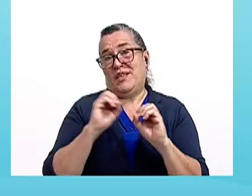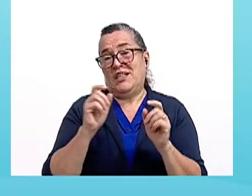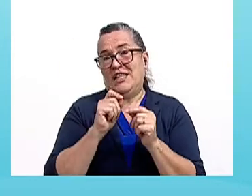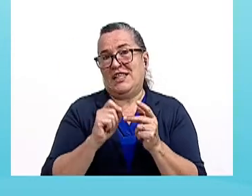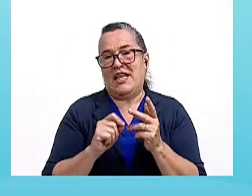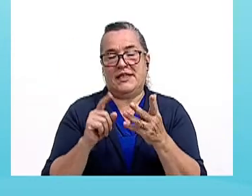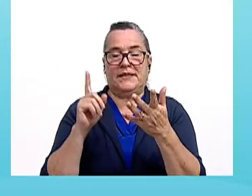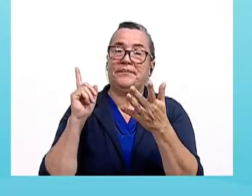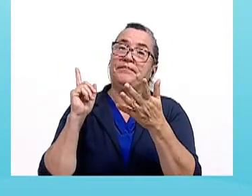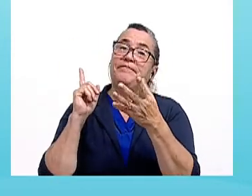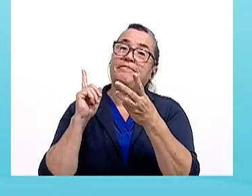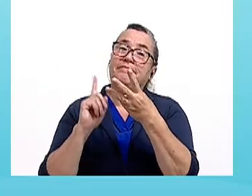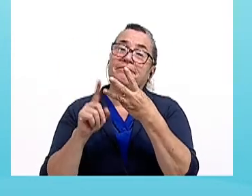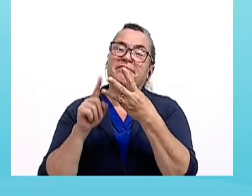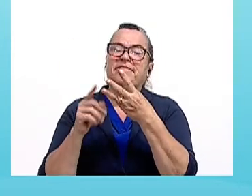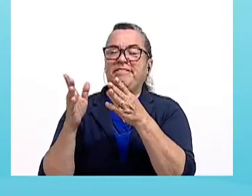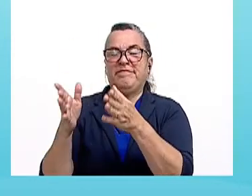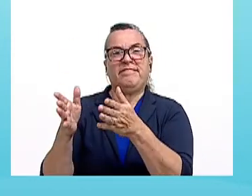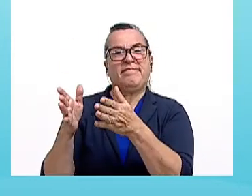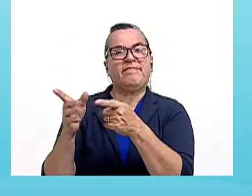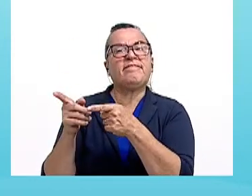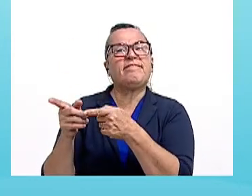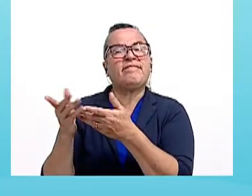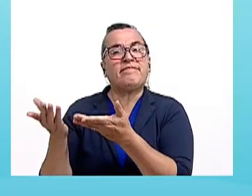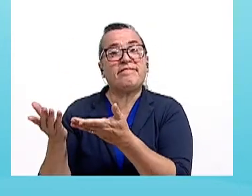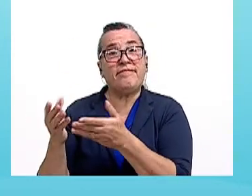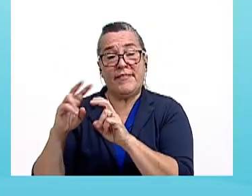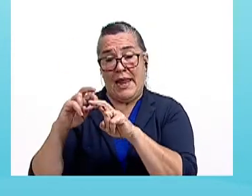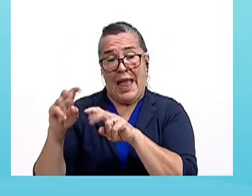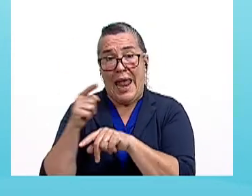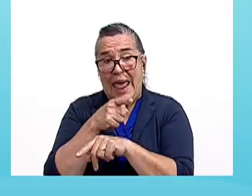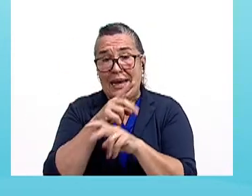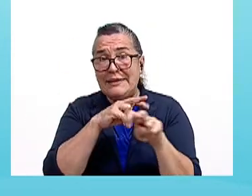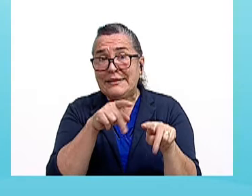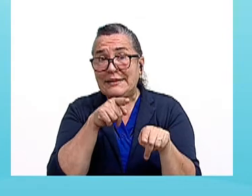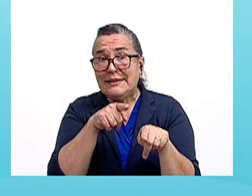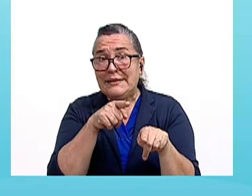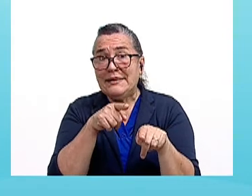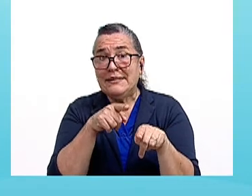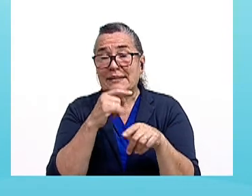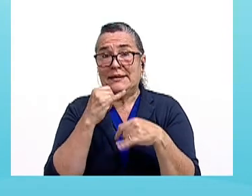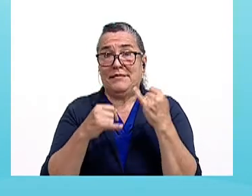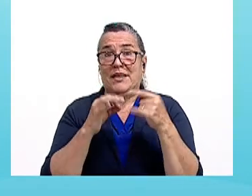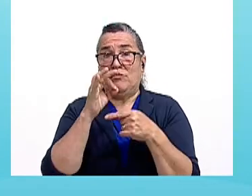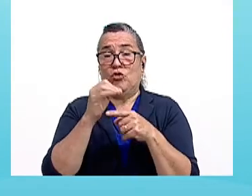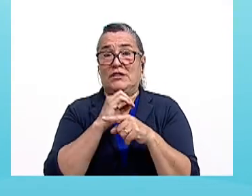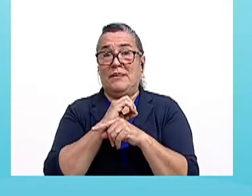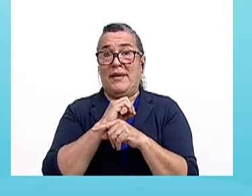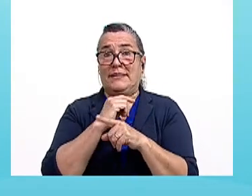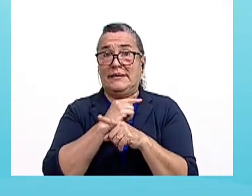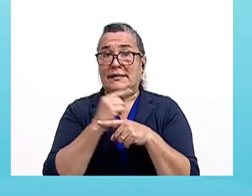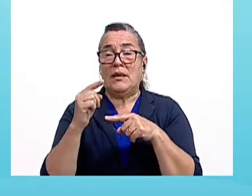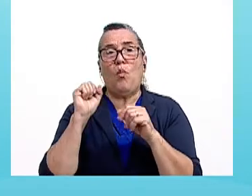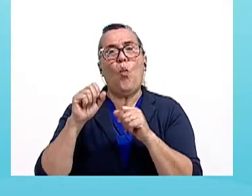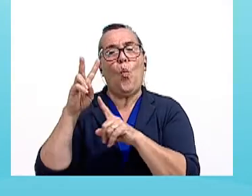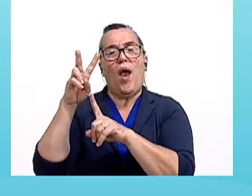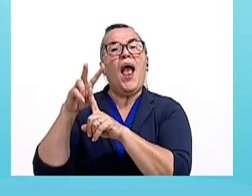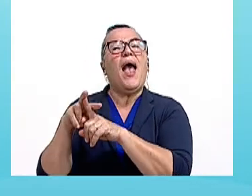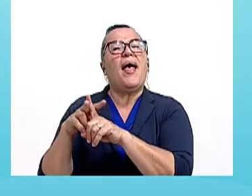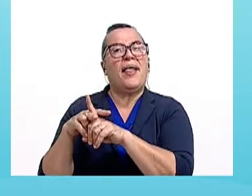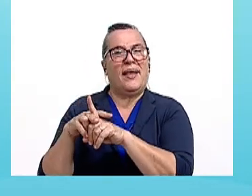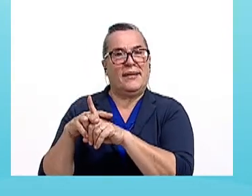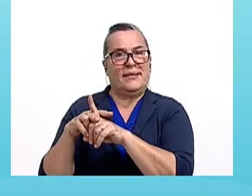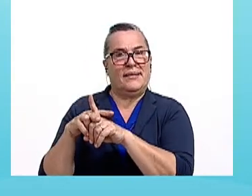detalle. Y lo siguiente es que este análisis que vamos a terminar la otra semana lo pueden aplicar